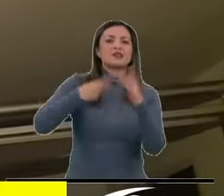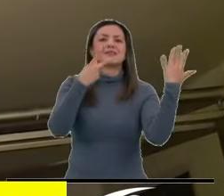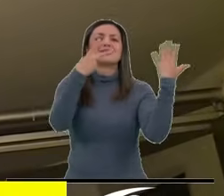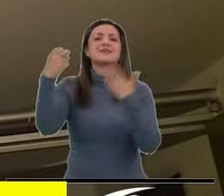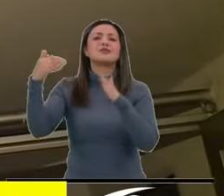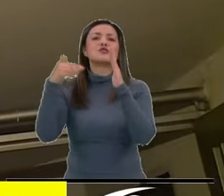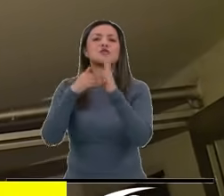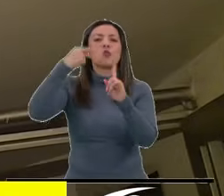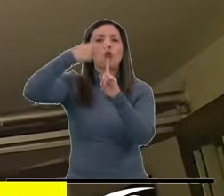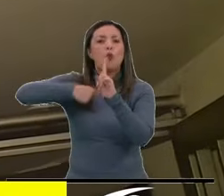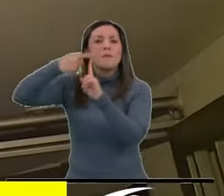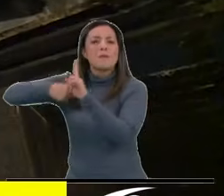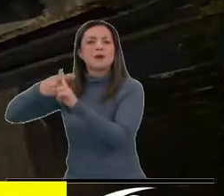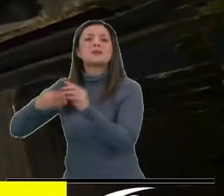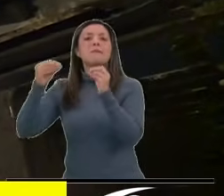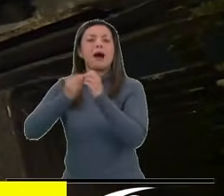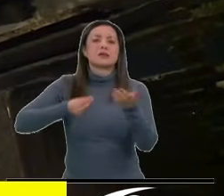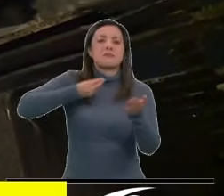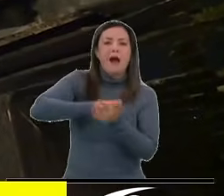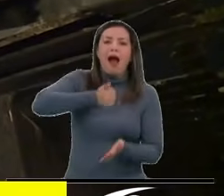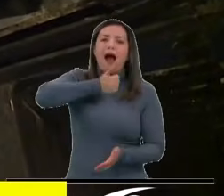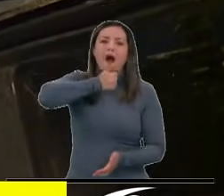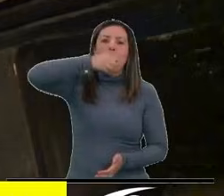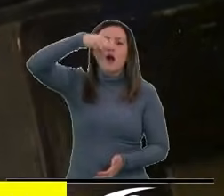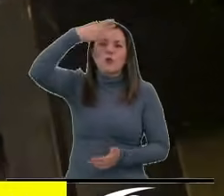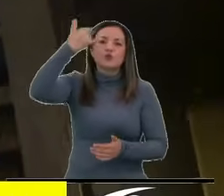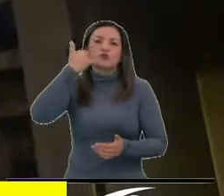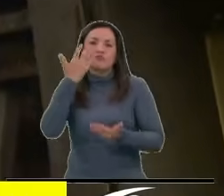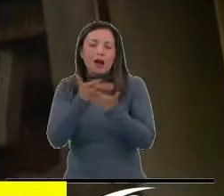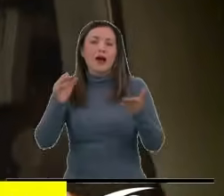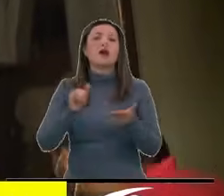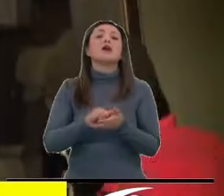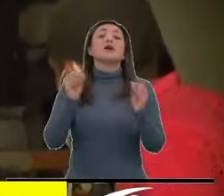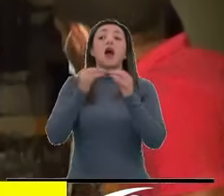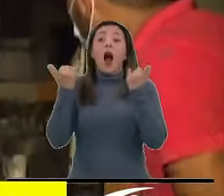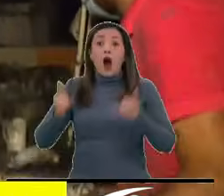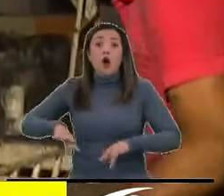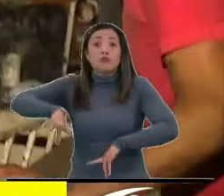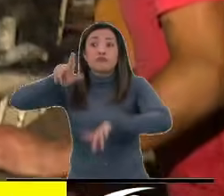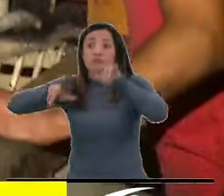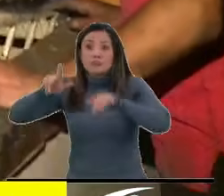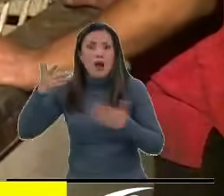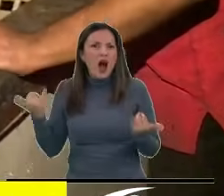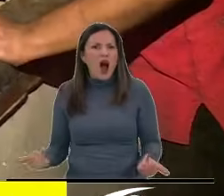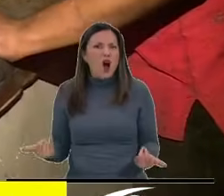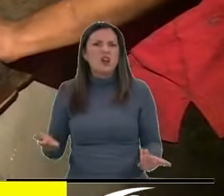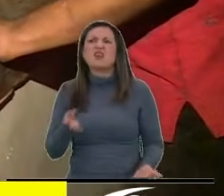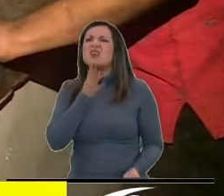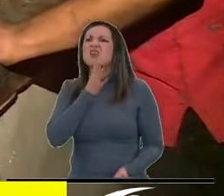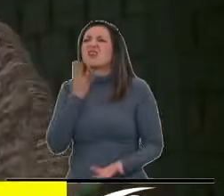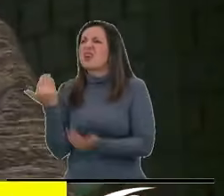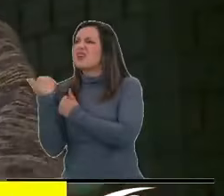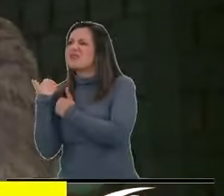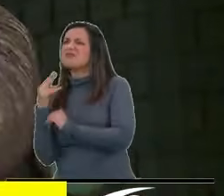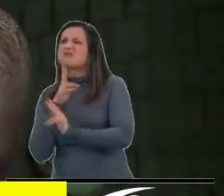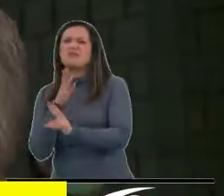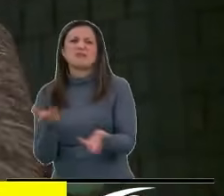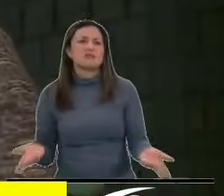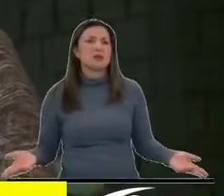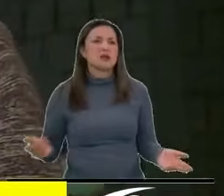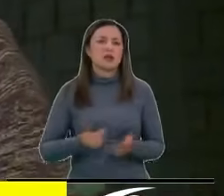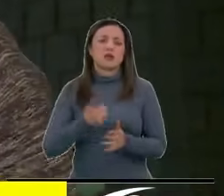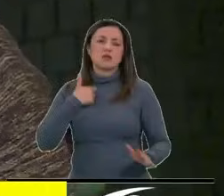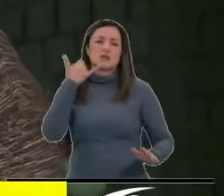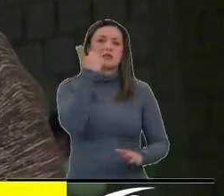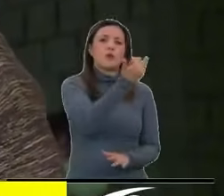arriendo más los servicios y ahora, después de la emergencia y del robo, no saben quién les va a responder. Llamamos